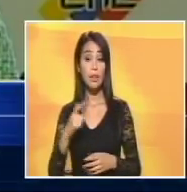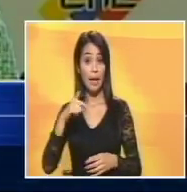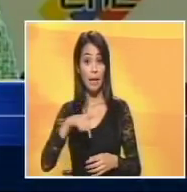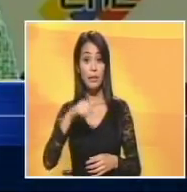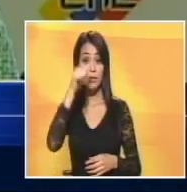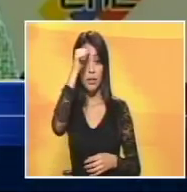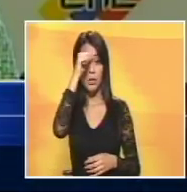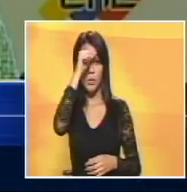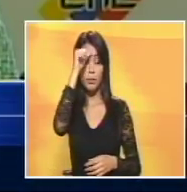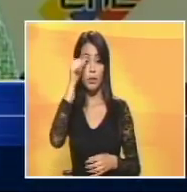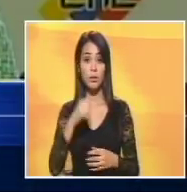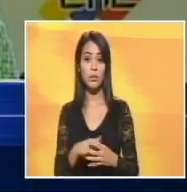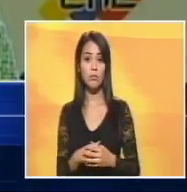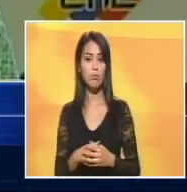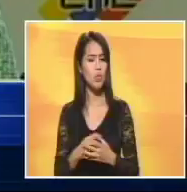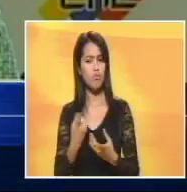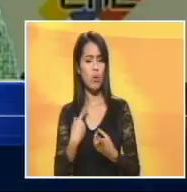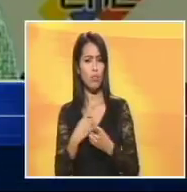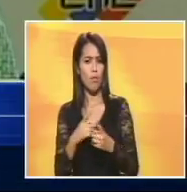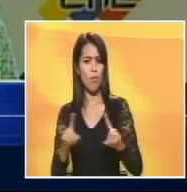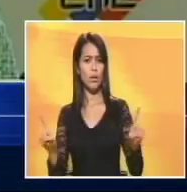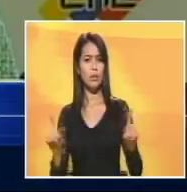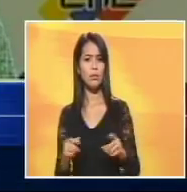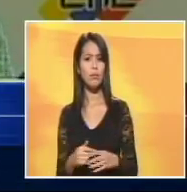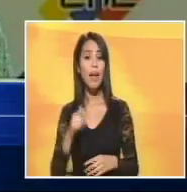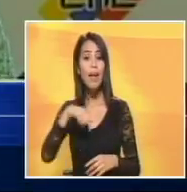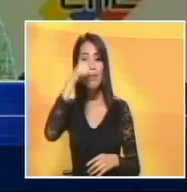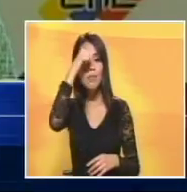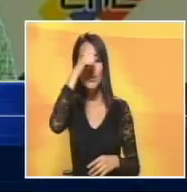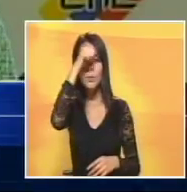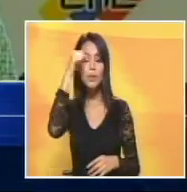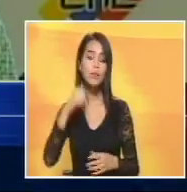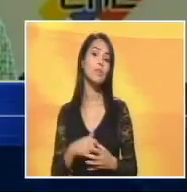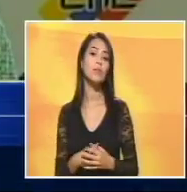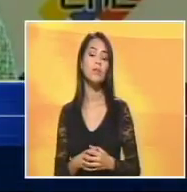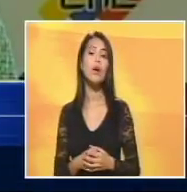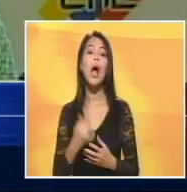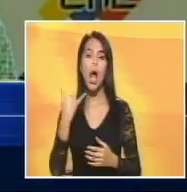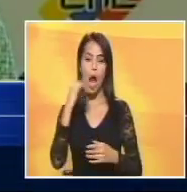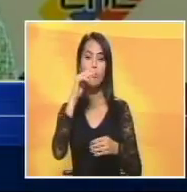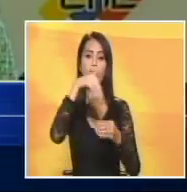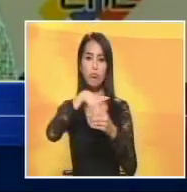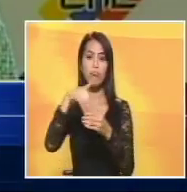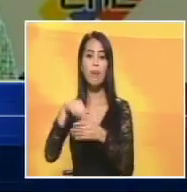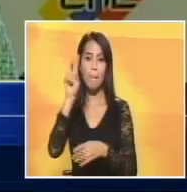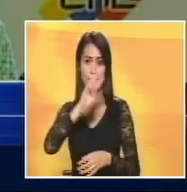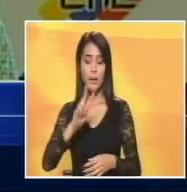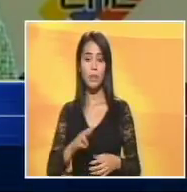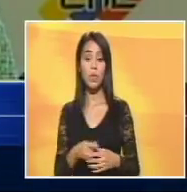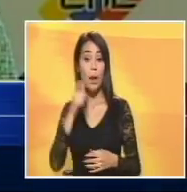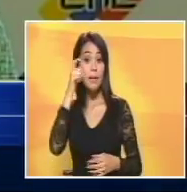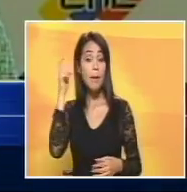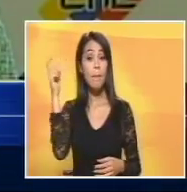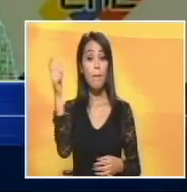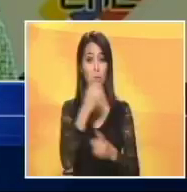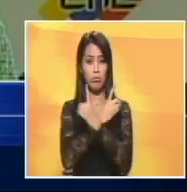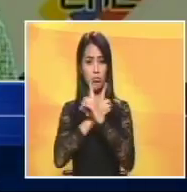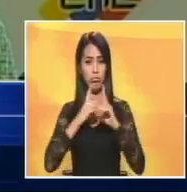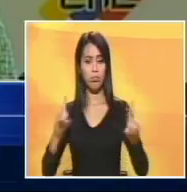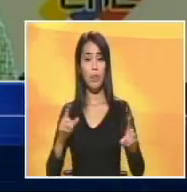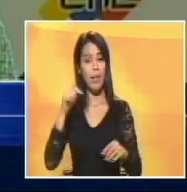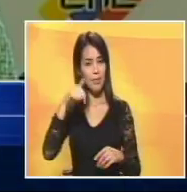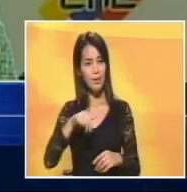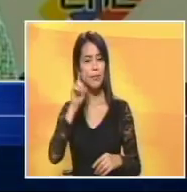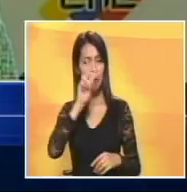domingo no será distinto. Este domingo habrá elecciones en Venezuela y el pueblo demócrata de